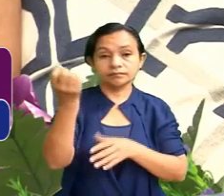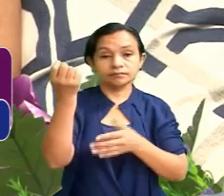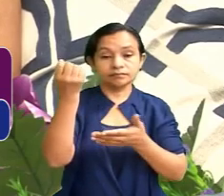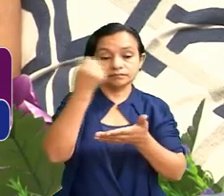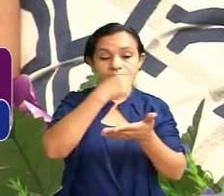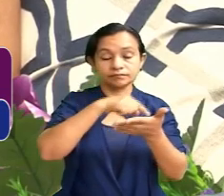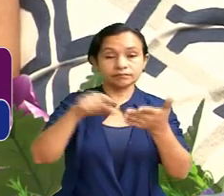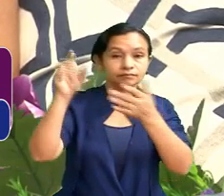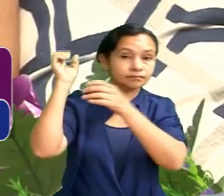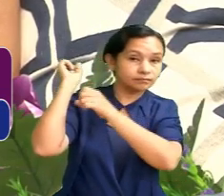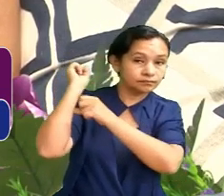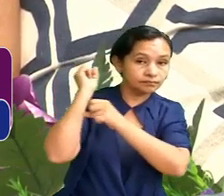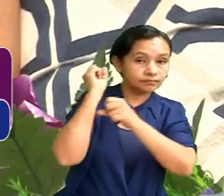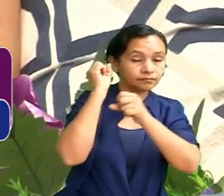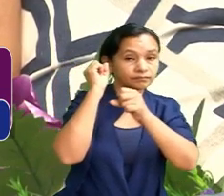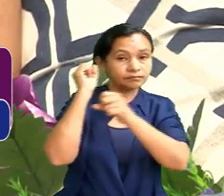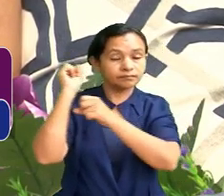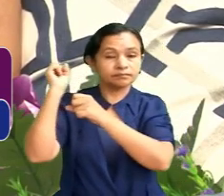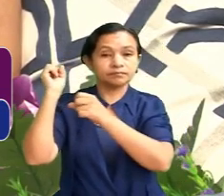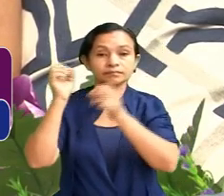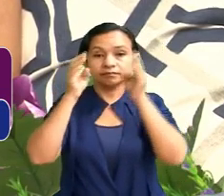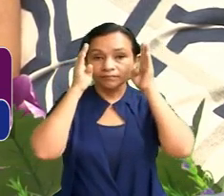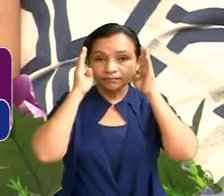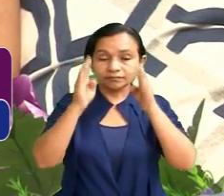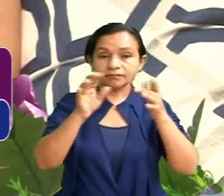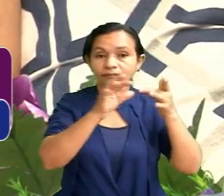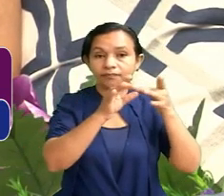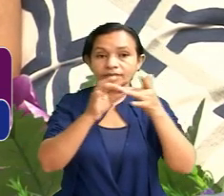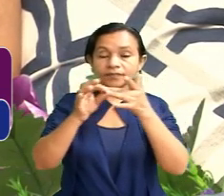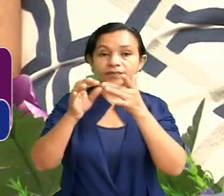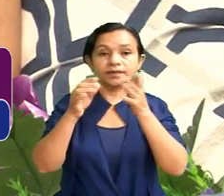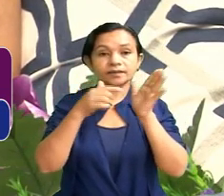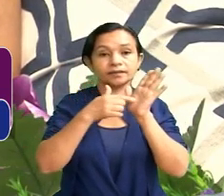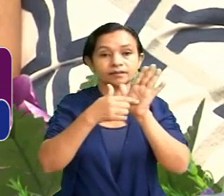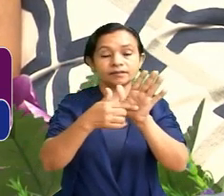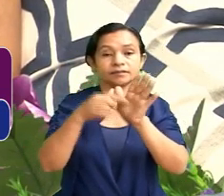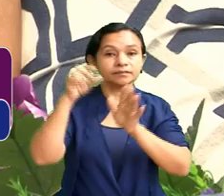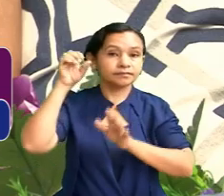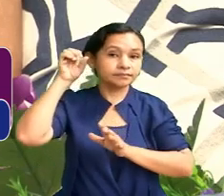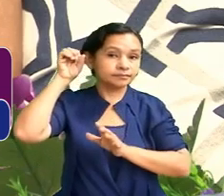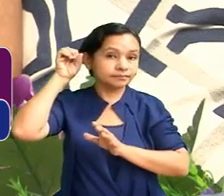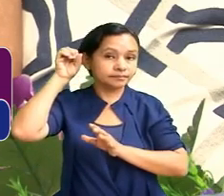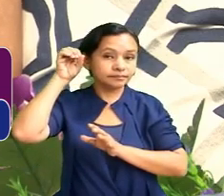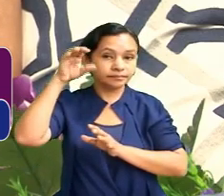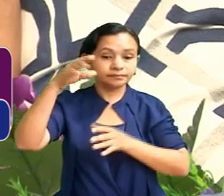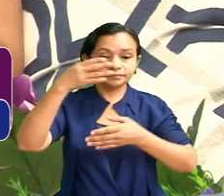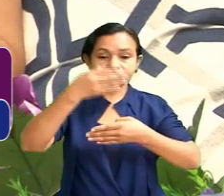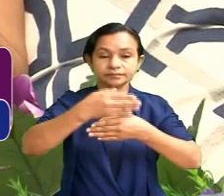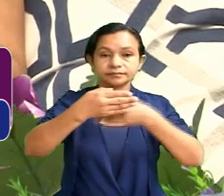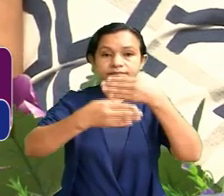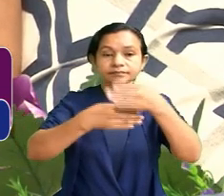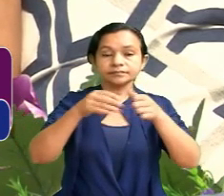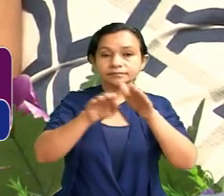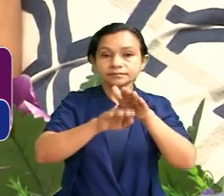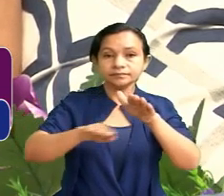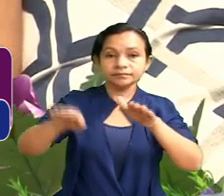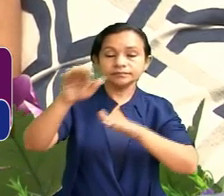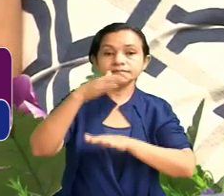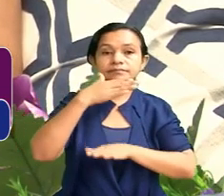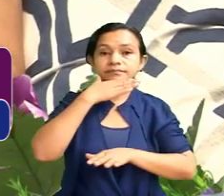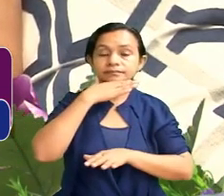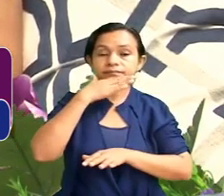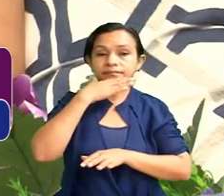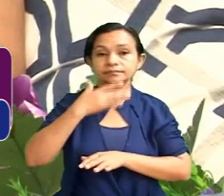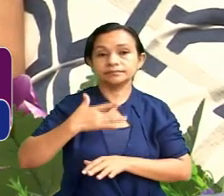cobra especial atención porque por ejemplo pues hay sitios turísticos que cuentan con infraestructura más compleja que otros y